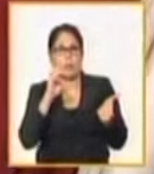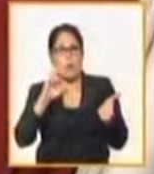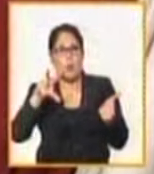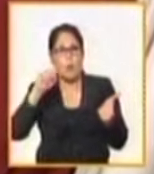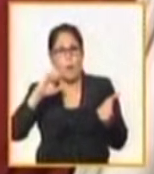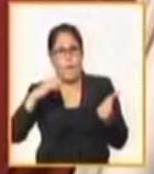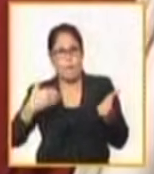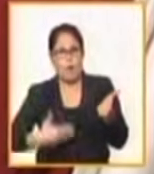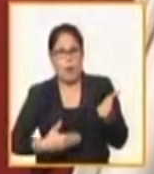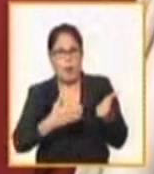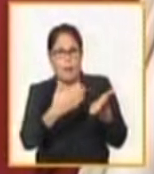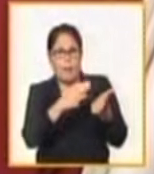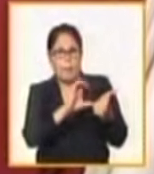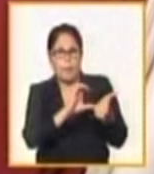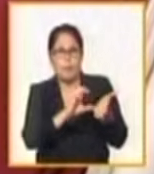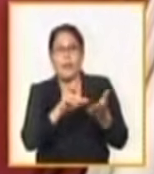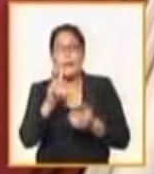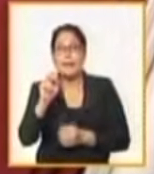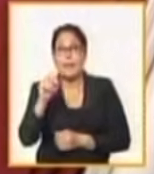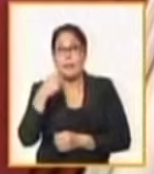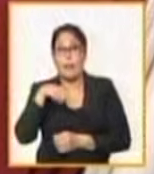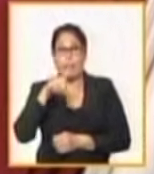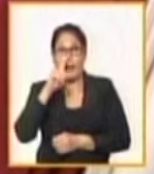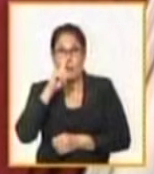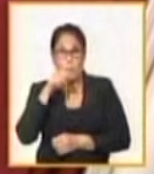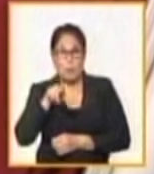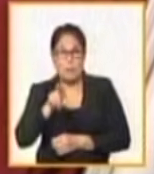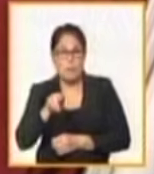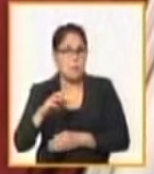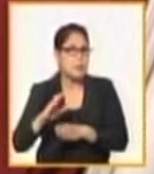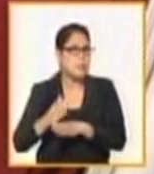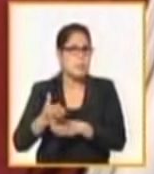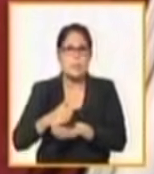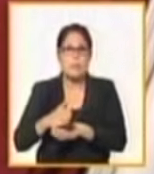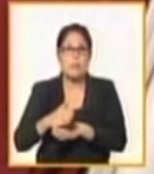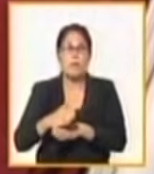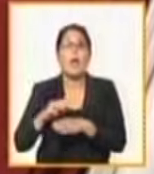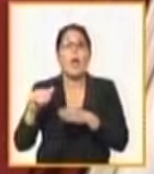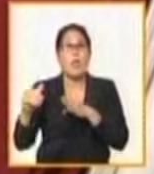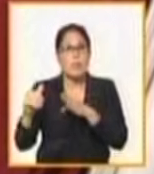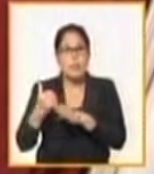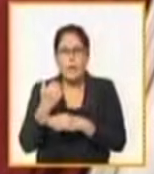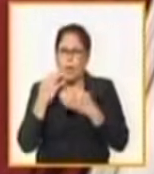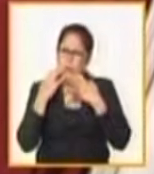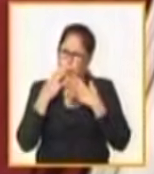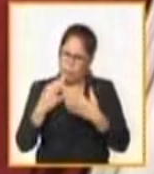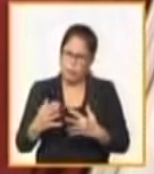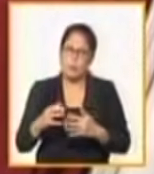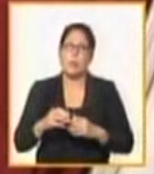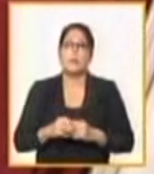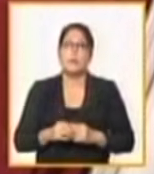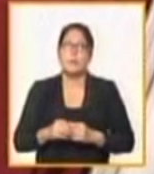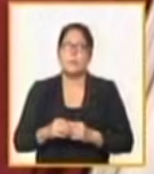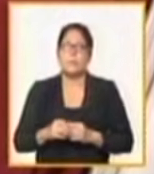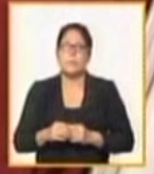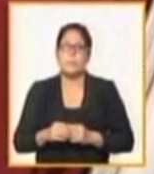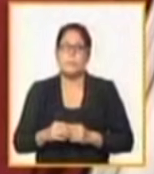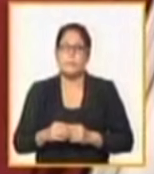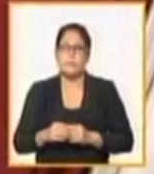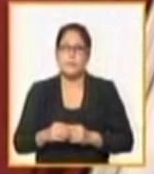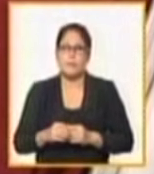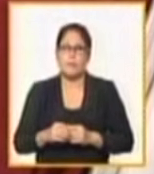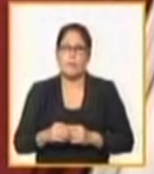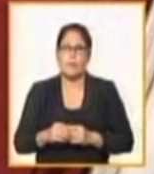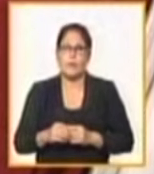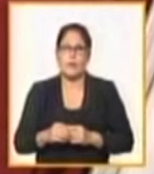una nueva ética. Por eso que el 30 de junio no solo significó un nuevo paradigma o un nuevo momento